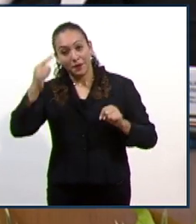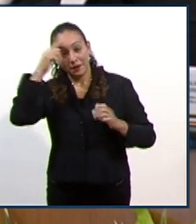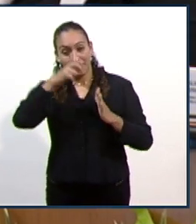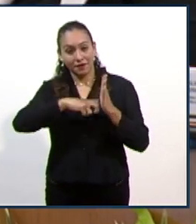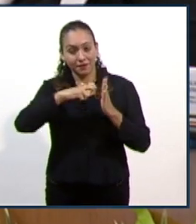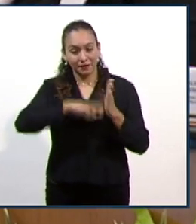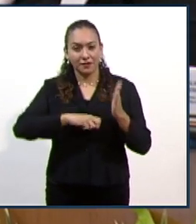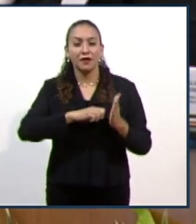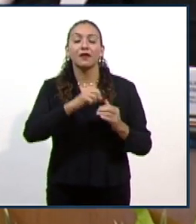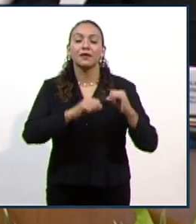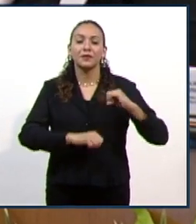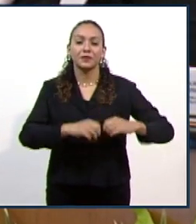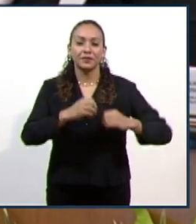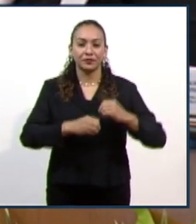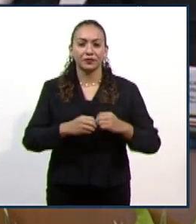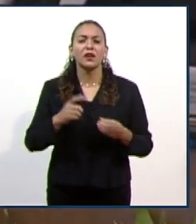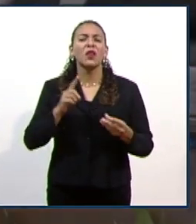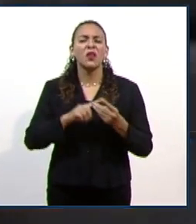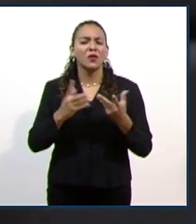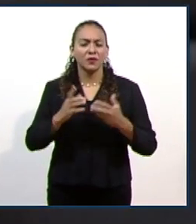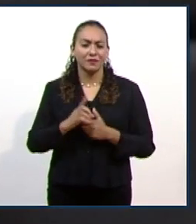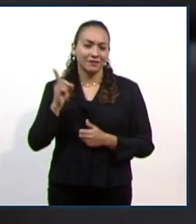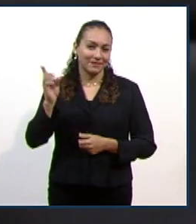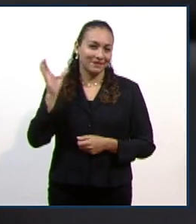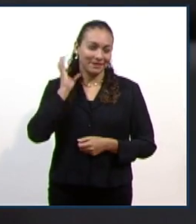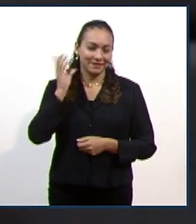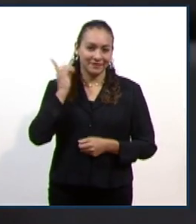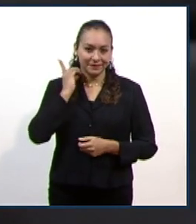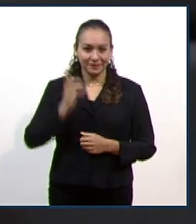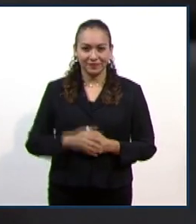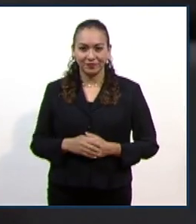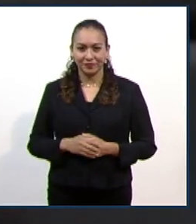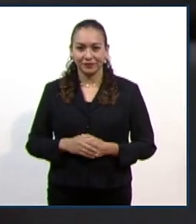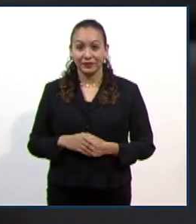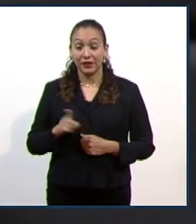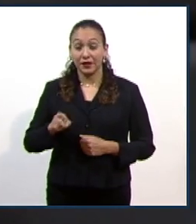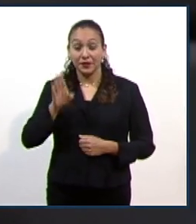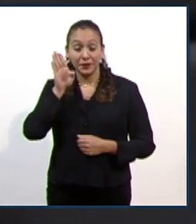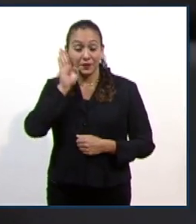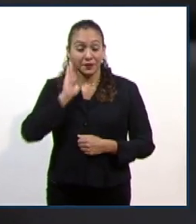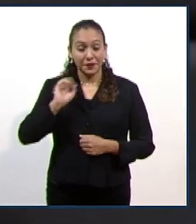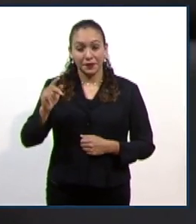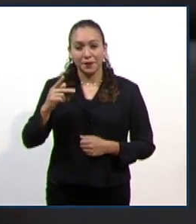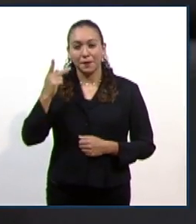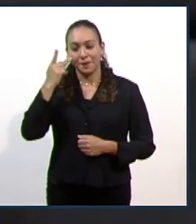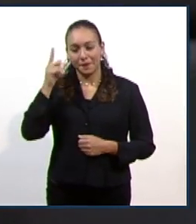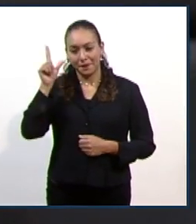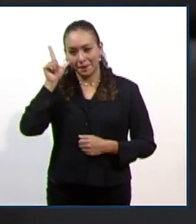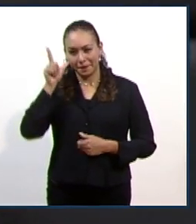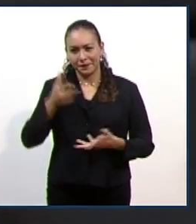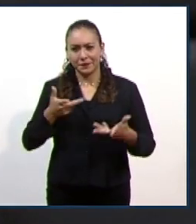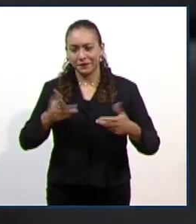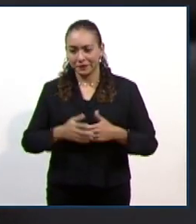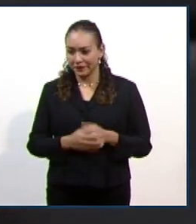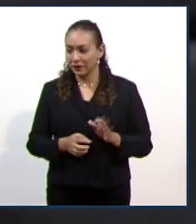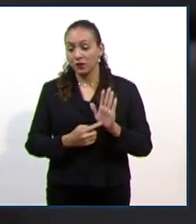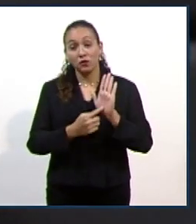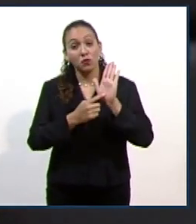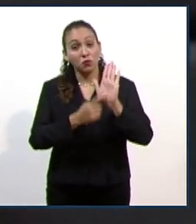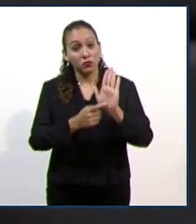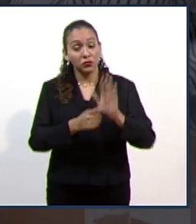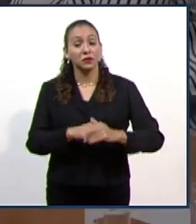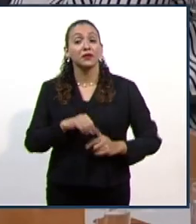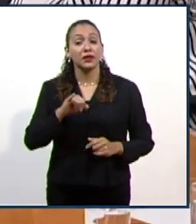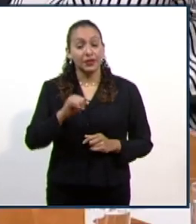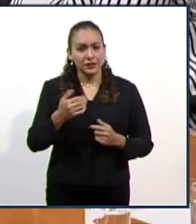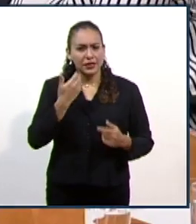que se llevó a cabo en la Cámara de Diputados. En este marco, la ministra presidenta Norma Lucía Piña Hernández manifestó estar